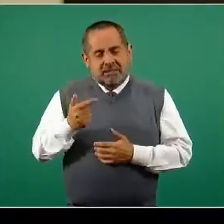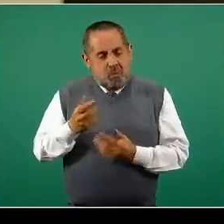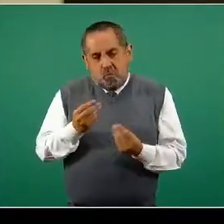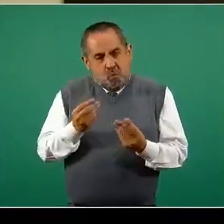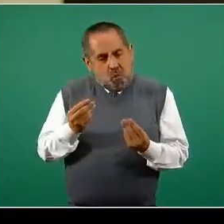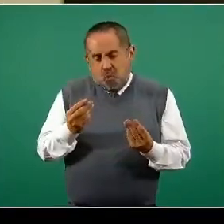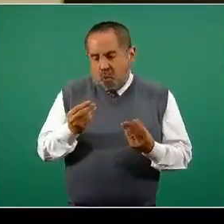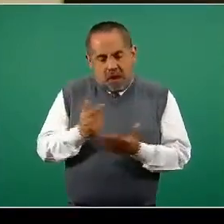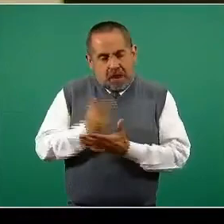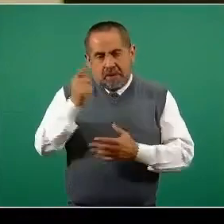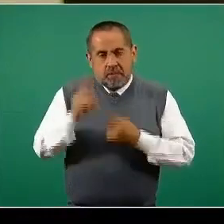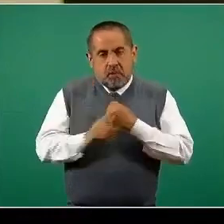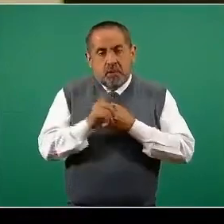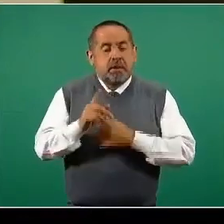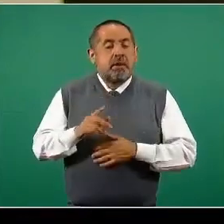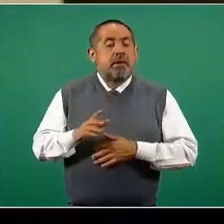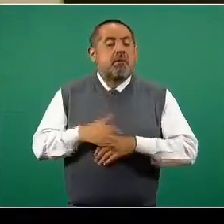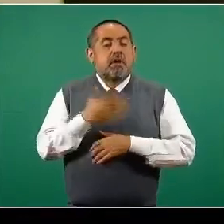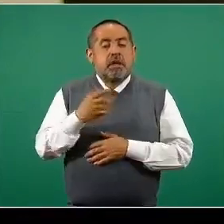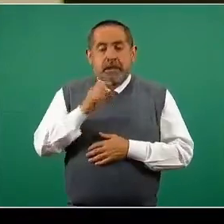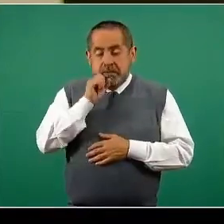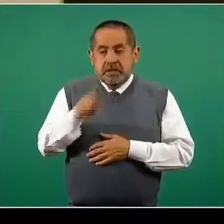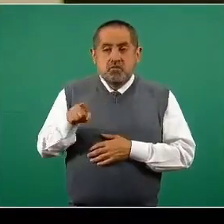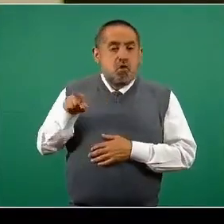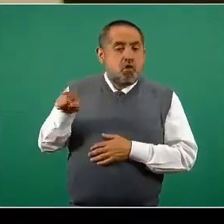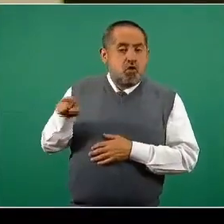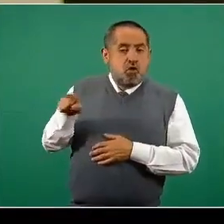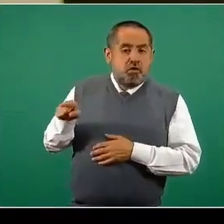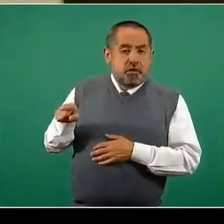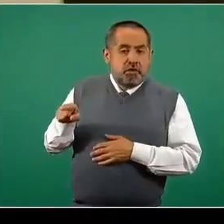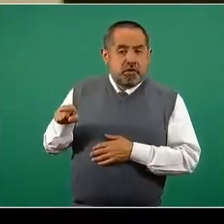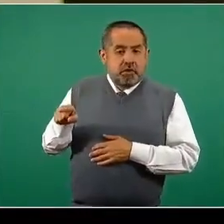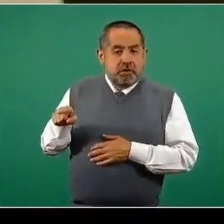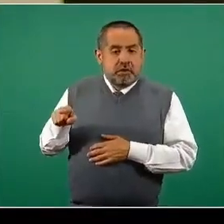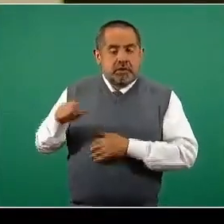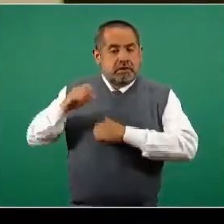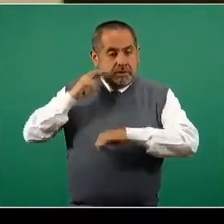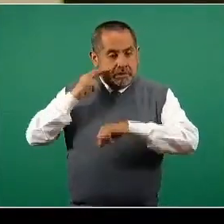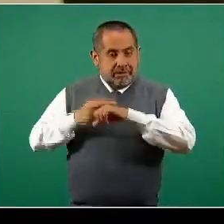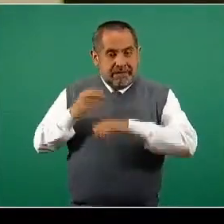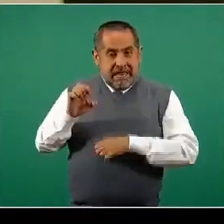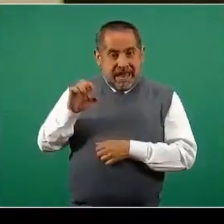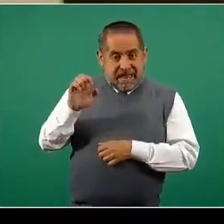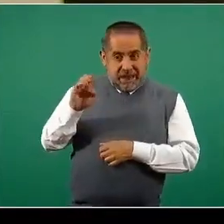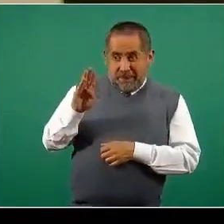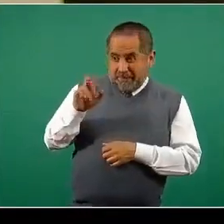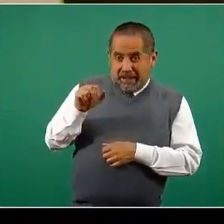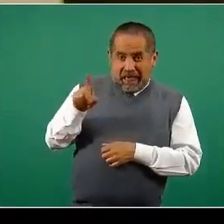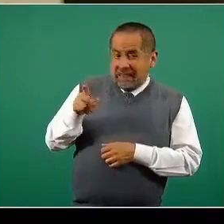grande, porque según la misma declaración del canciller,